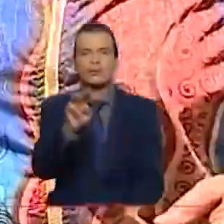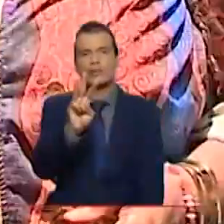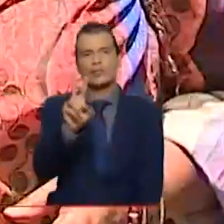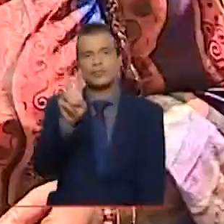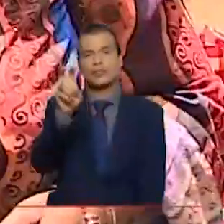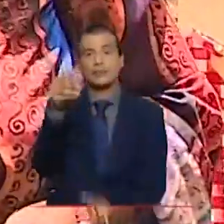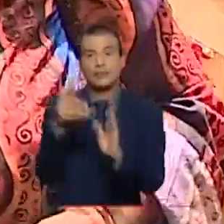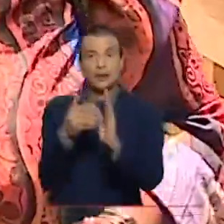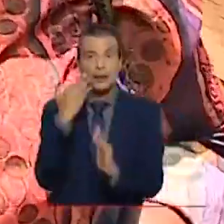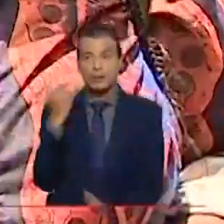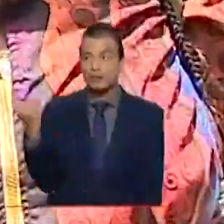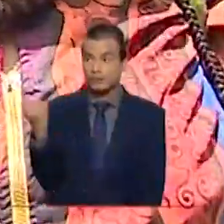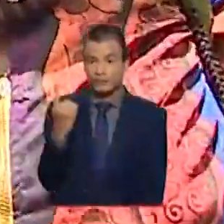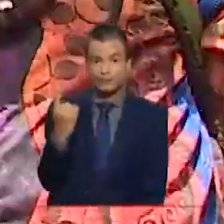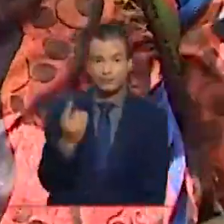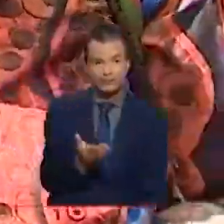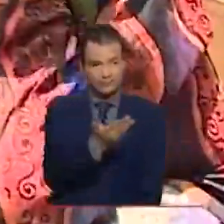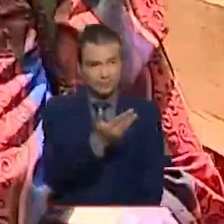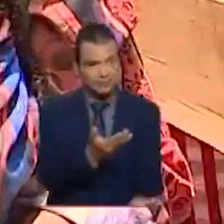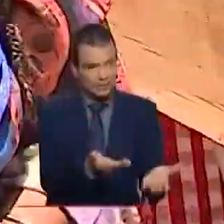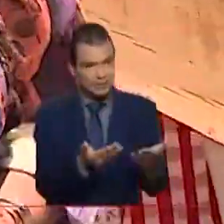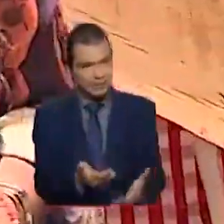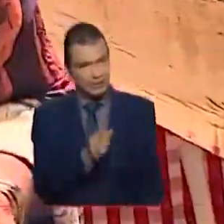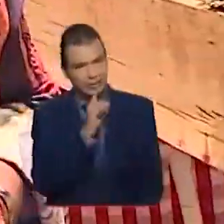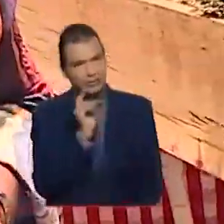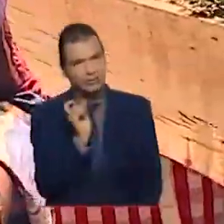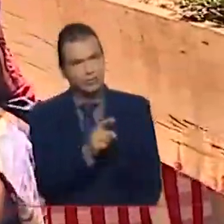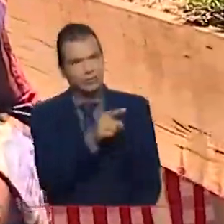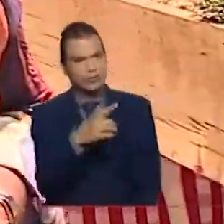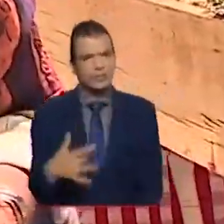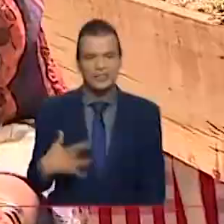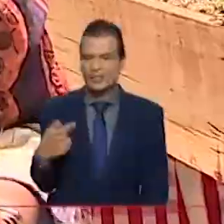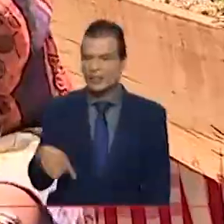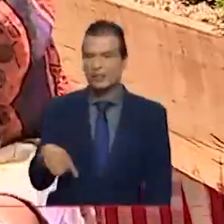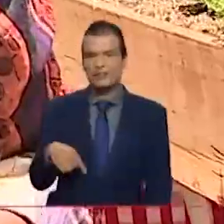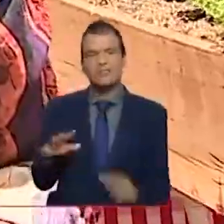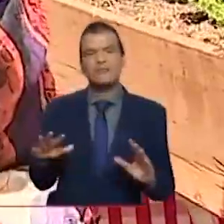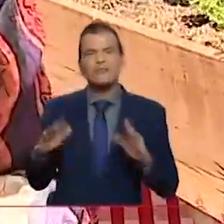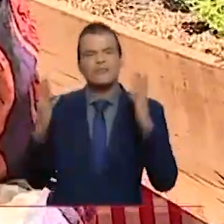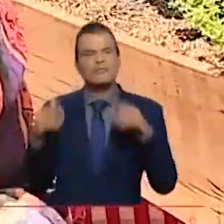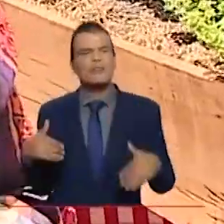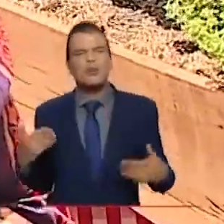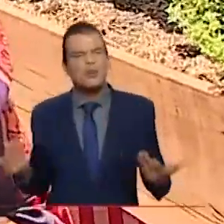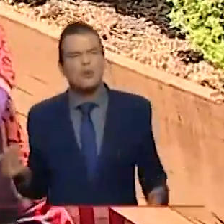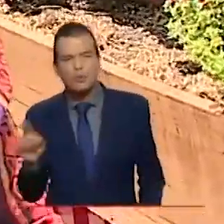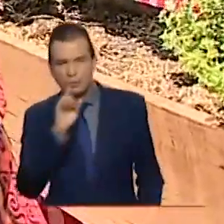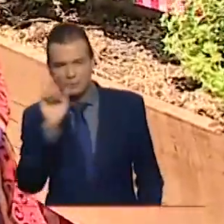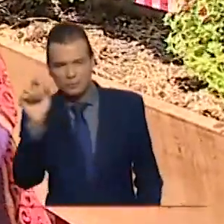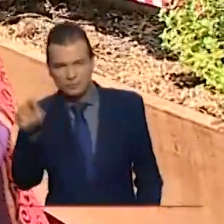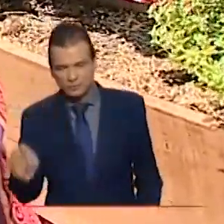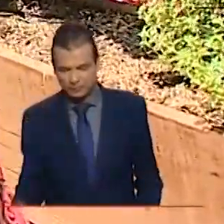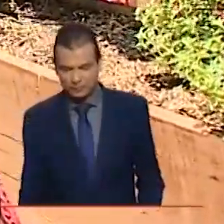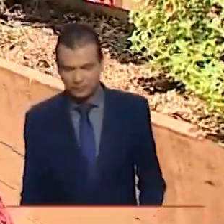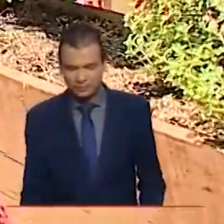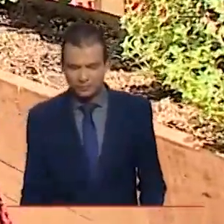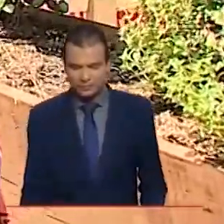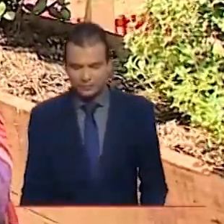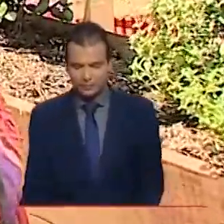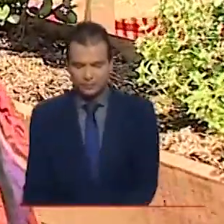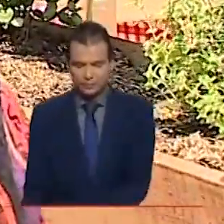una de ellas. Bienvenida a Telepacífico Noticias. Cuéntenos cómo ha disfrutado esta edición del festival. Buenas